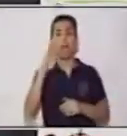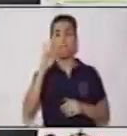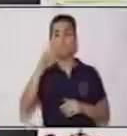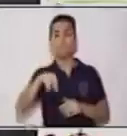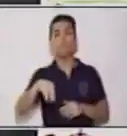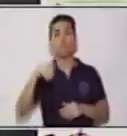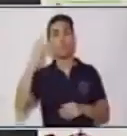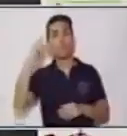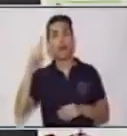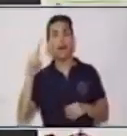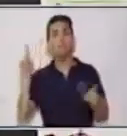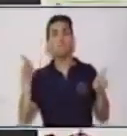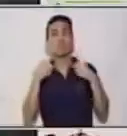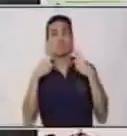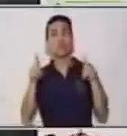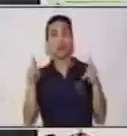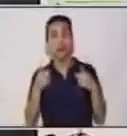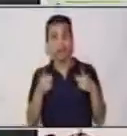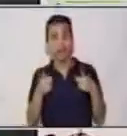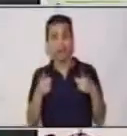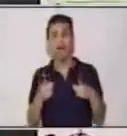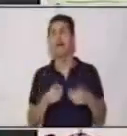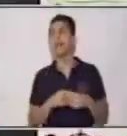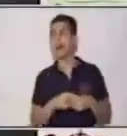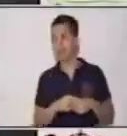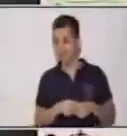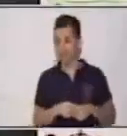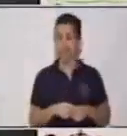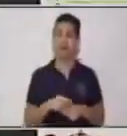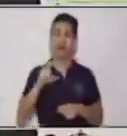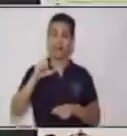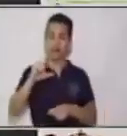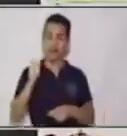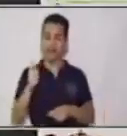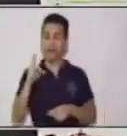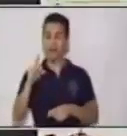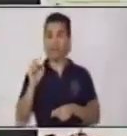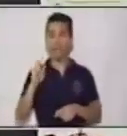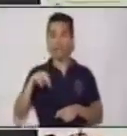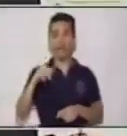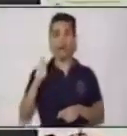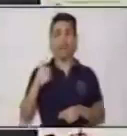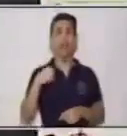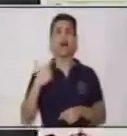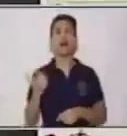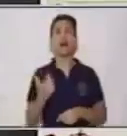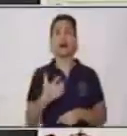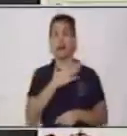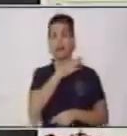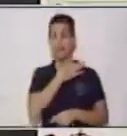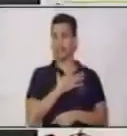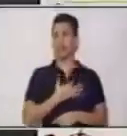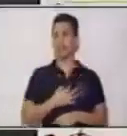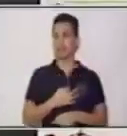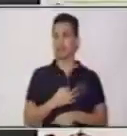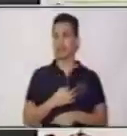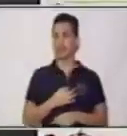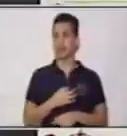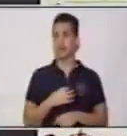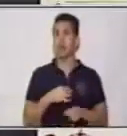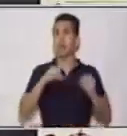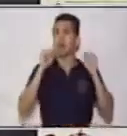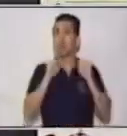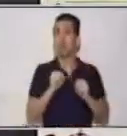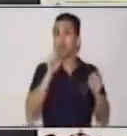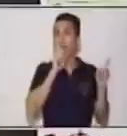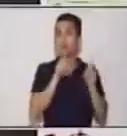¿sí? La cadena, pues sabemos que es una joya, en algún momento lo adaptamos como una joya, pero también puede ser una cadena de